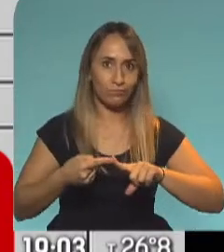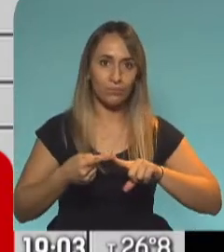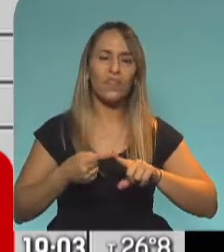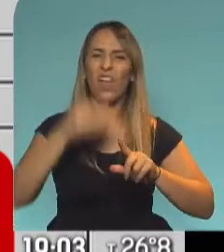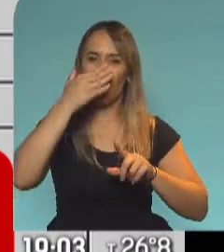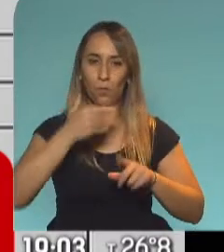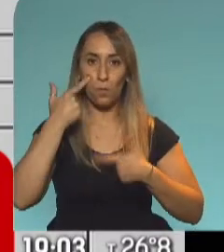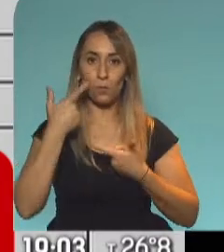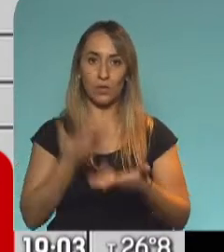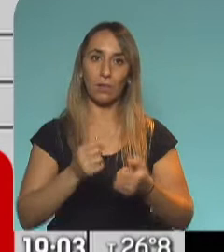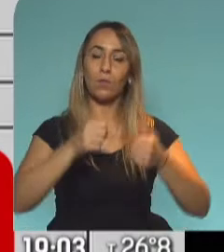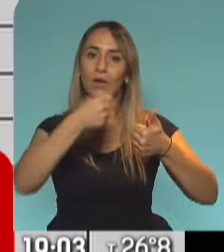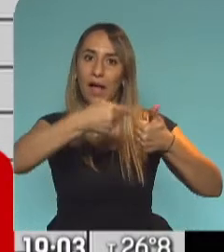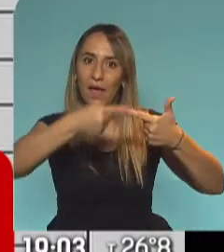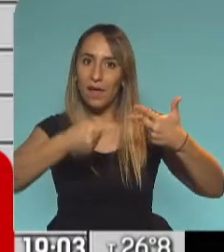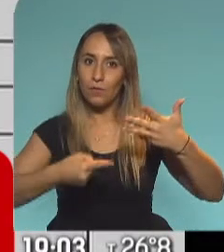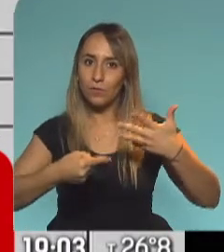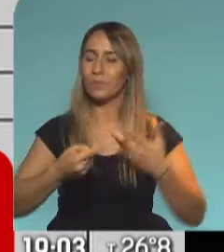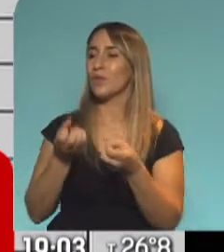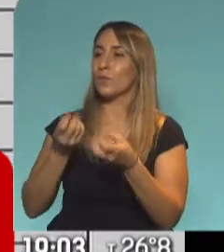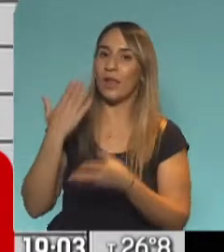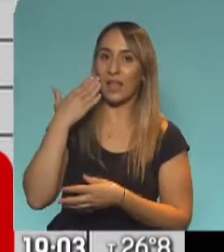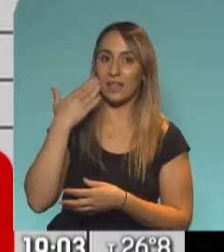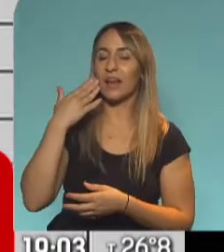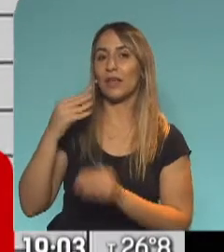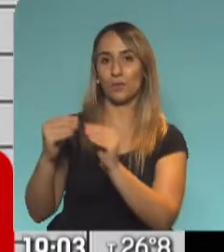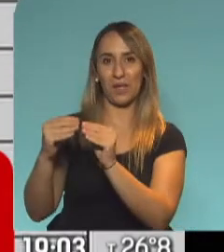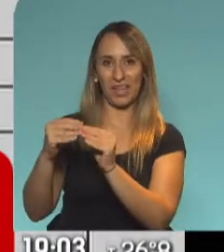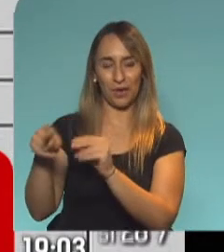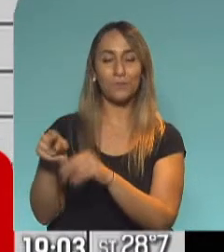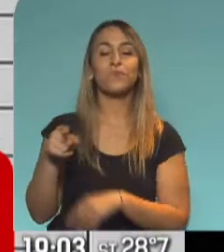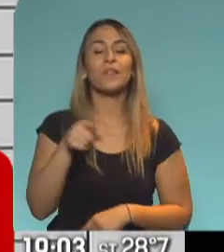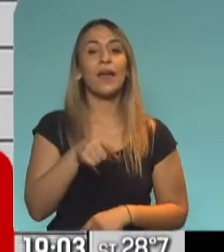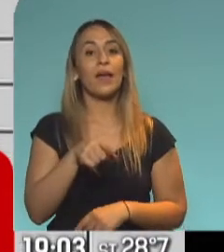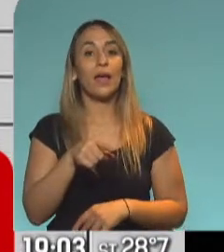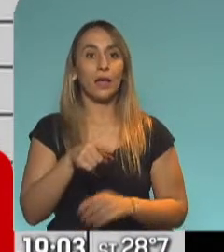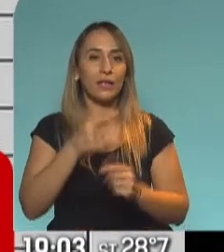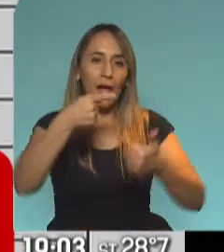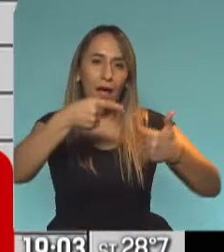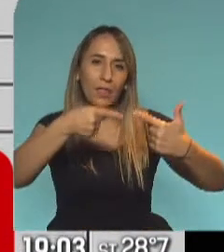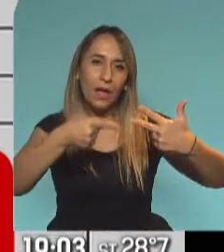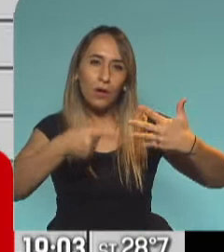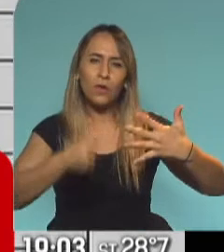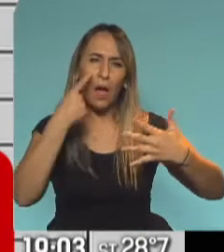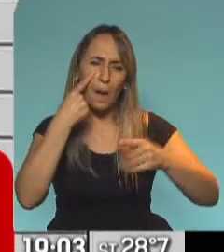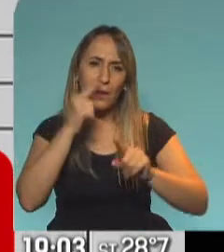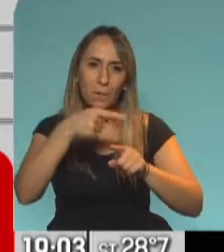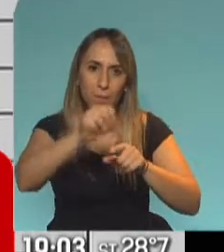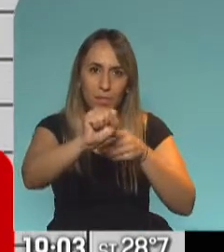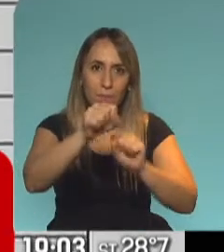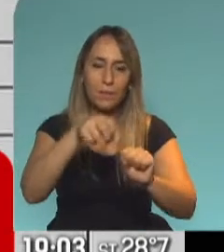uno. Nicolás, te saludo, buenas tardes. ¿Cómo está? A encontrar muchos casos de funcionarios que